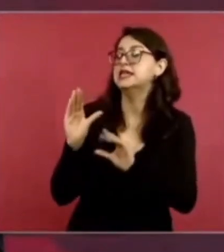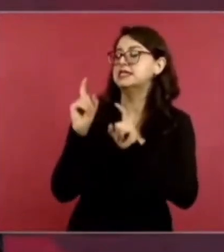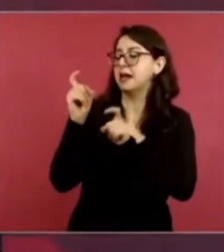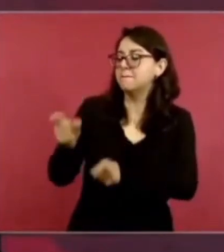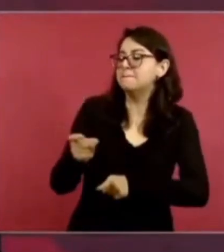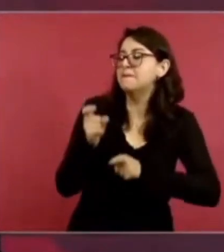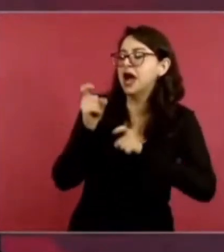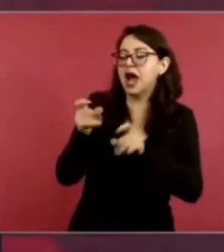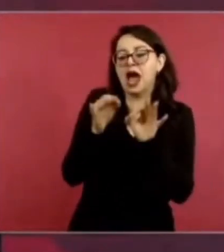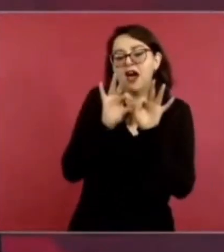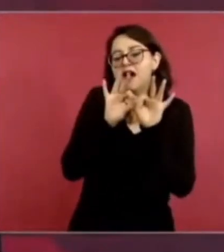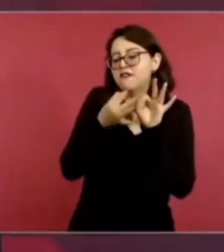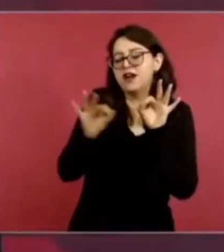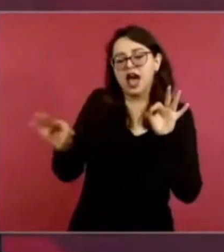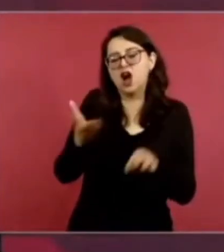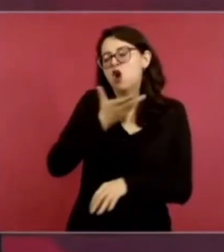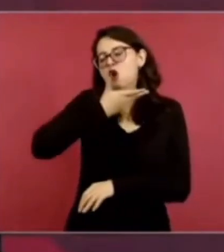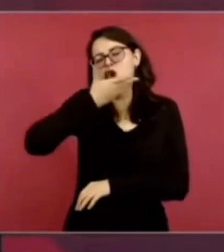un dicho